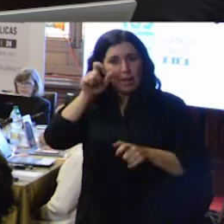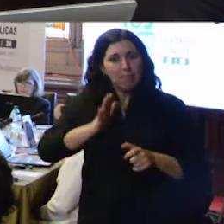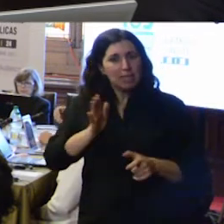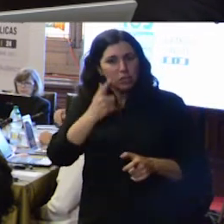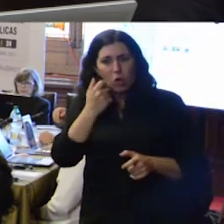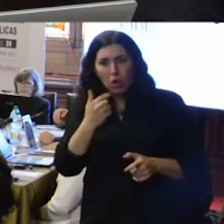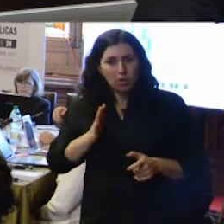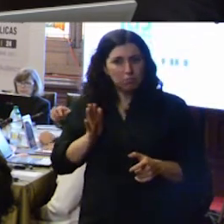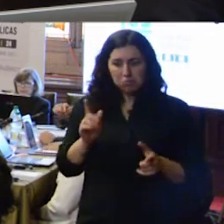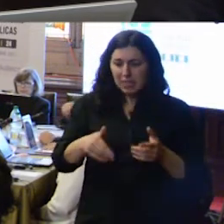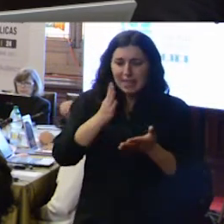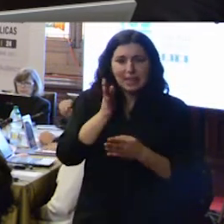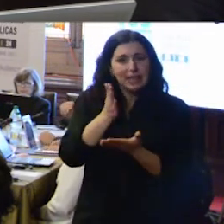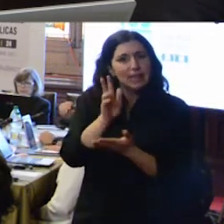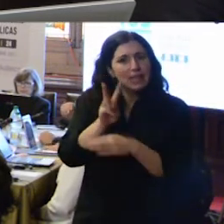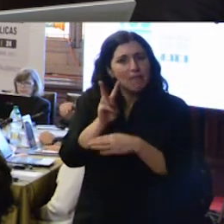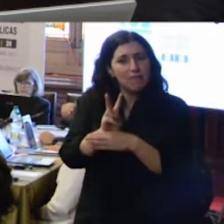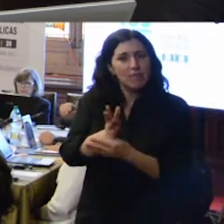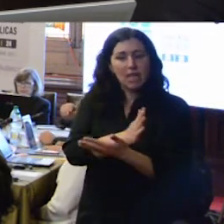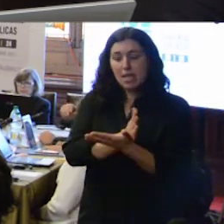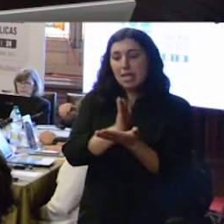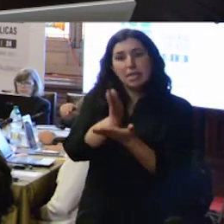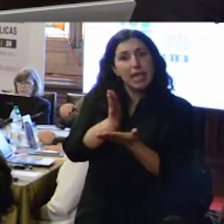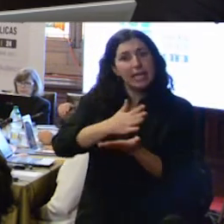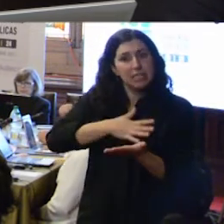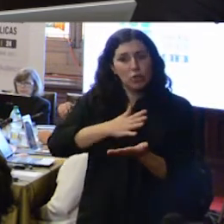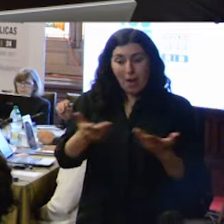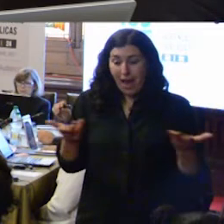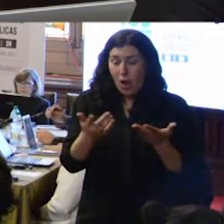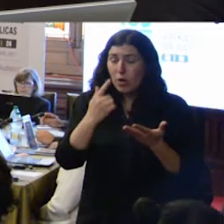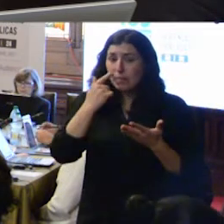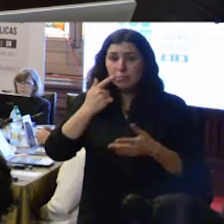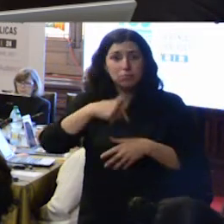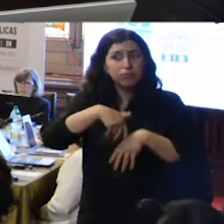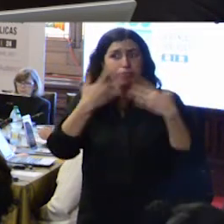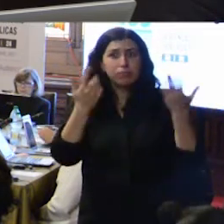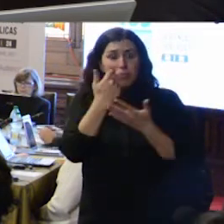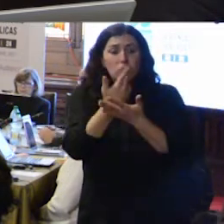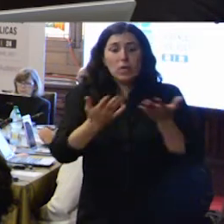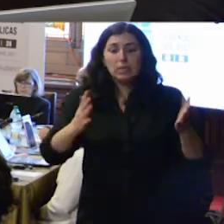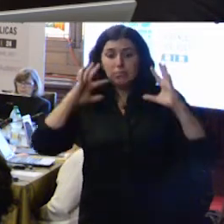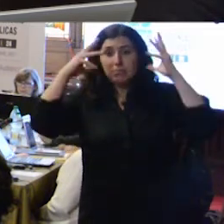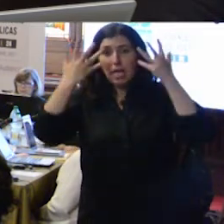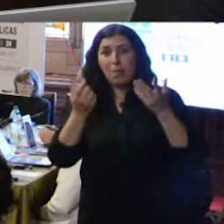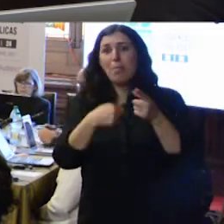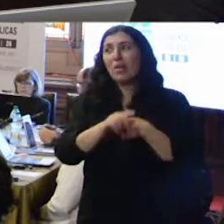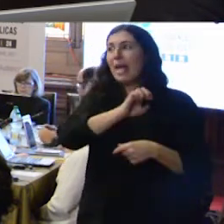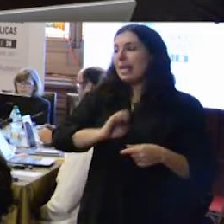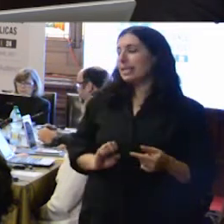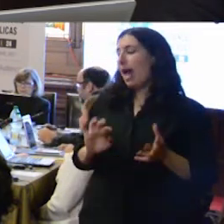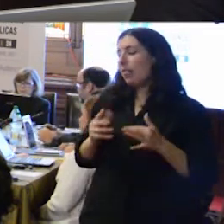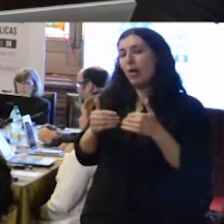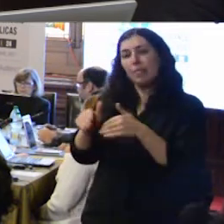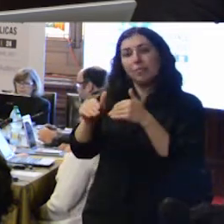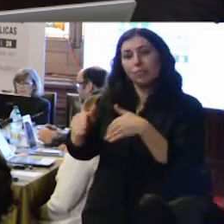y defensores de derechos humanos en las circunstancias actuales, porque desde el Estado se les revictimiza y se les deja